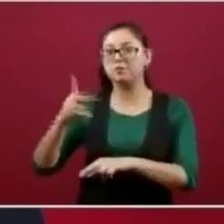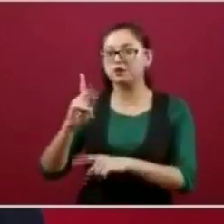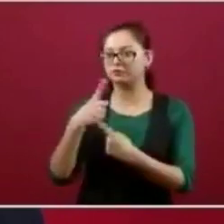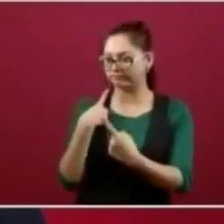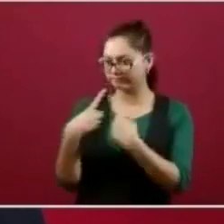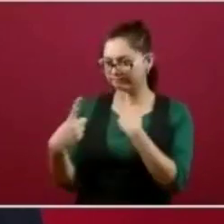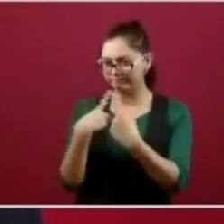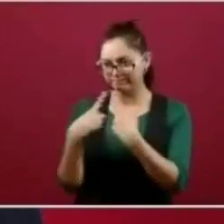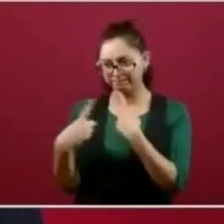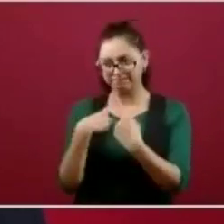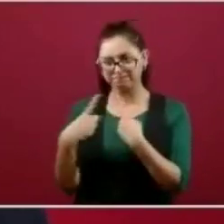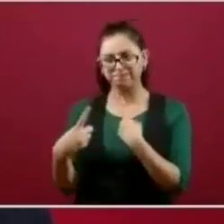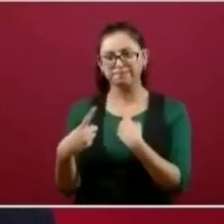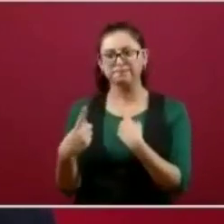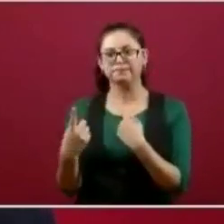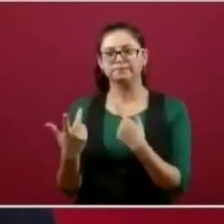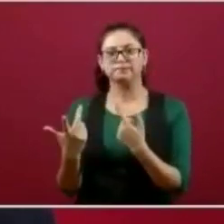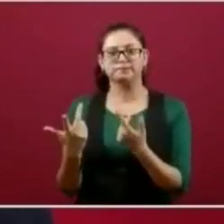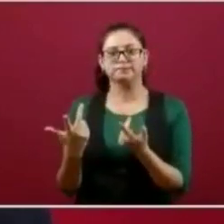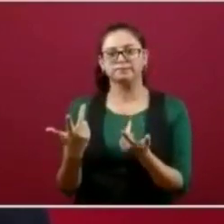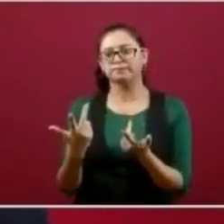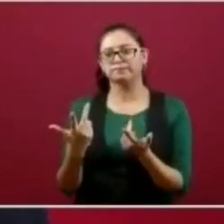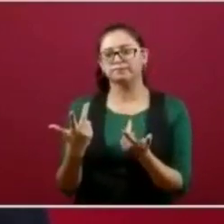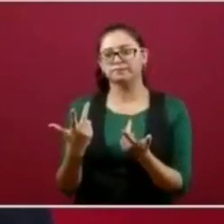pero al mismo tiempo